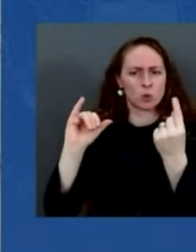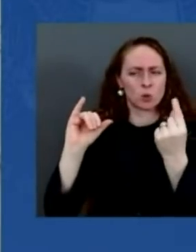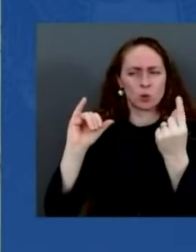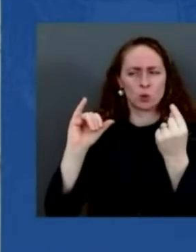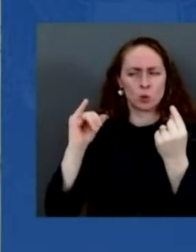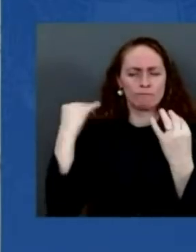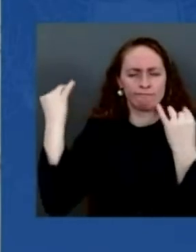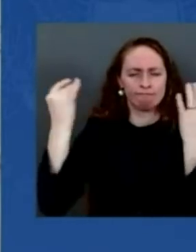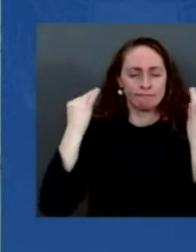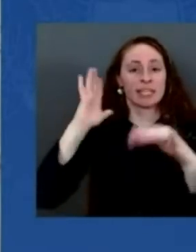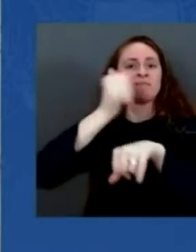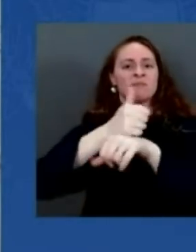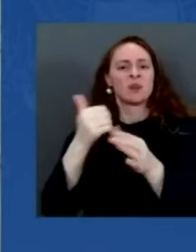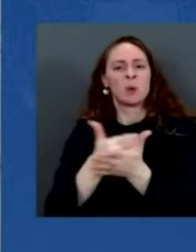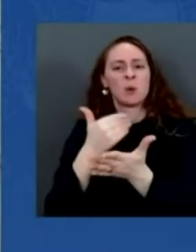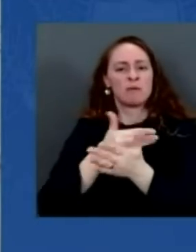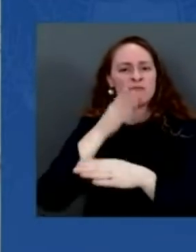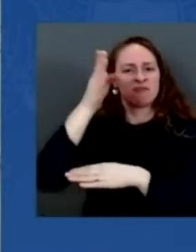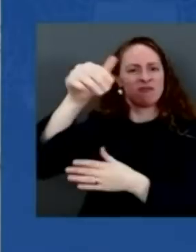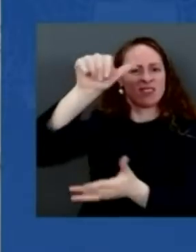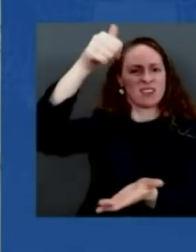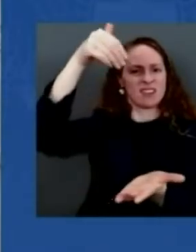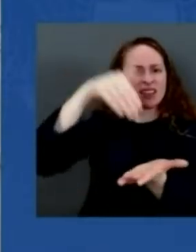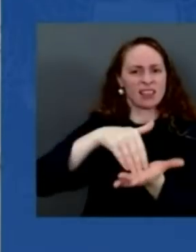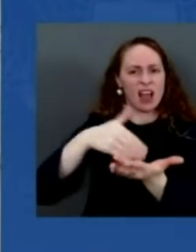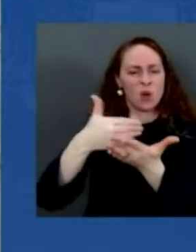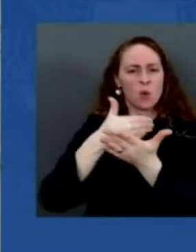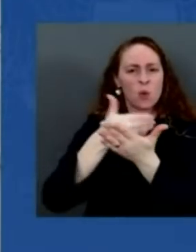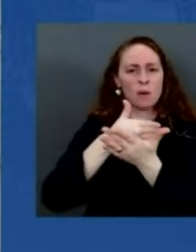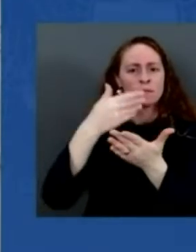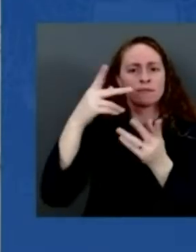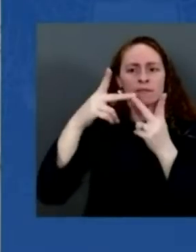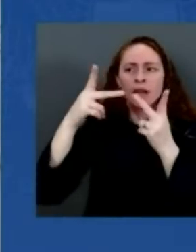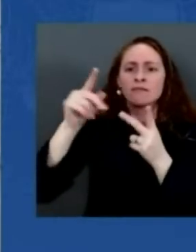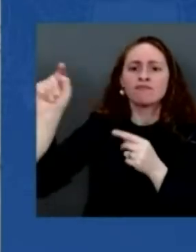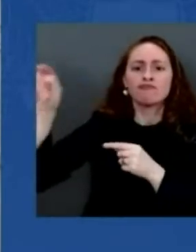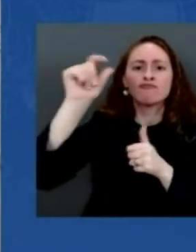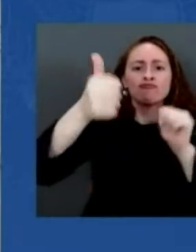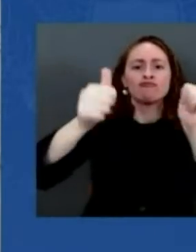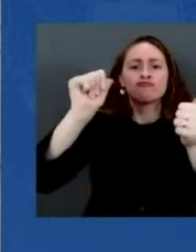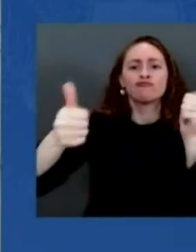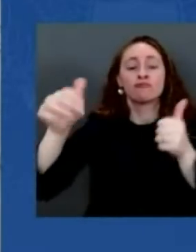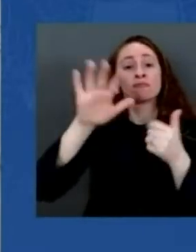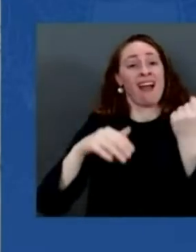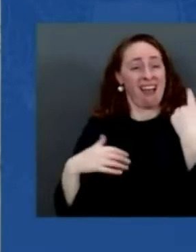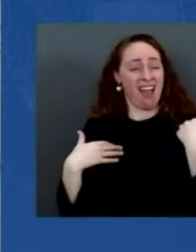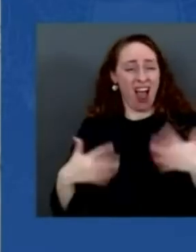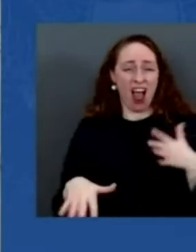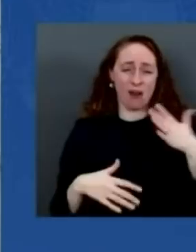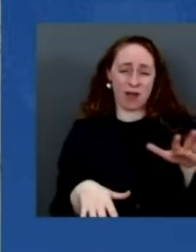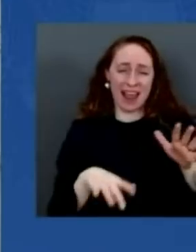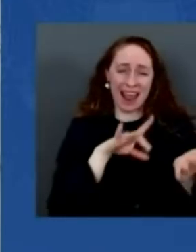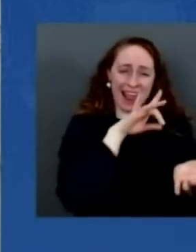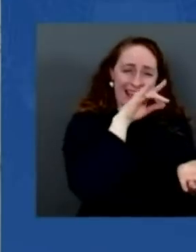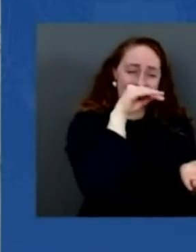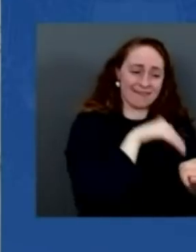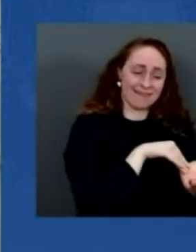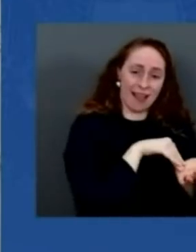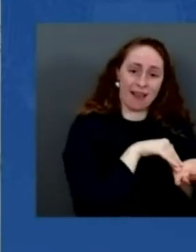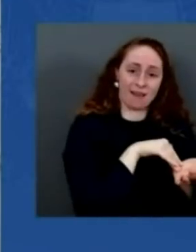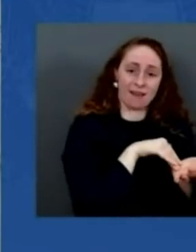también bailén arremetió contra las redes sociales y presentadores de televisión de paga que han estado haciendo allá en la que el país